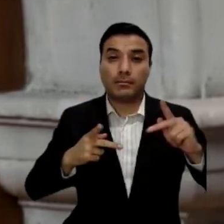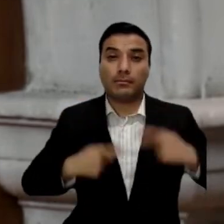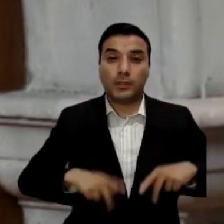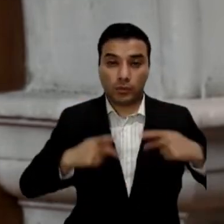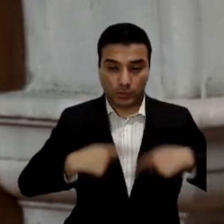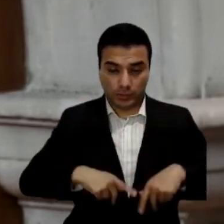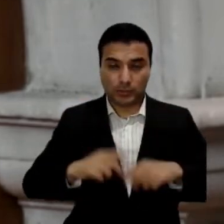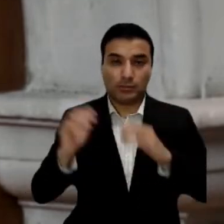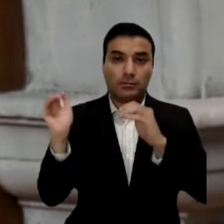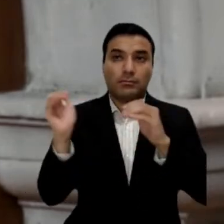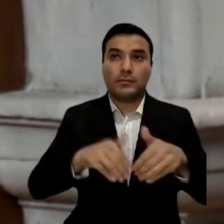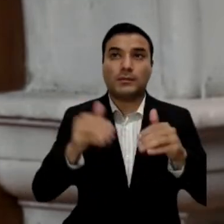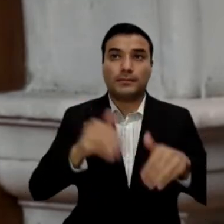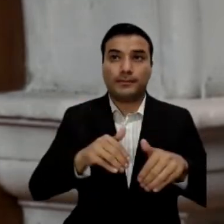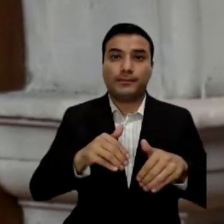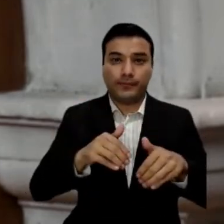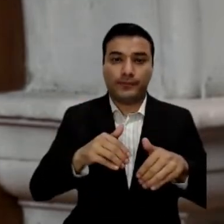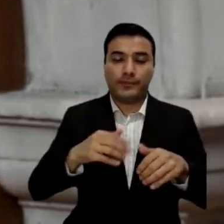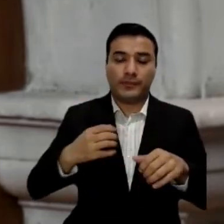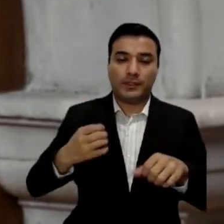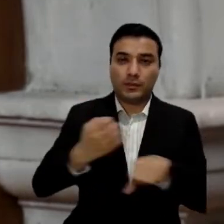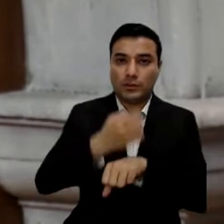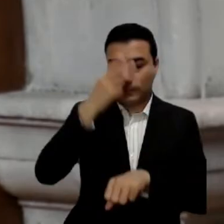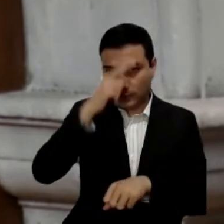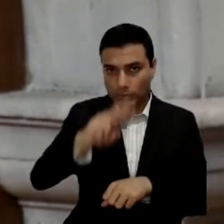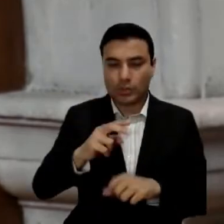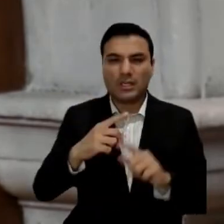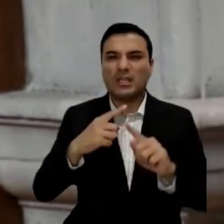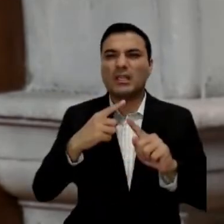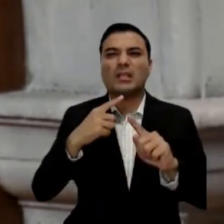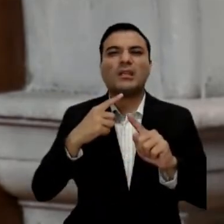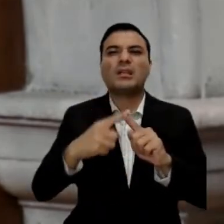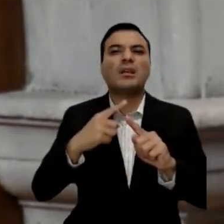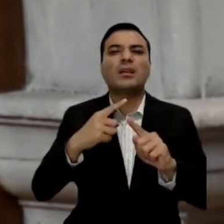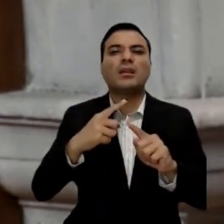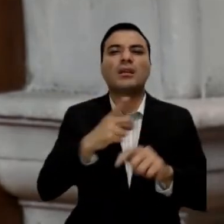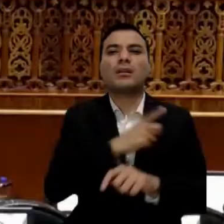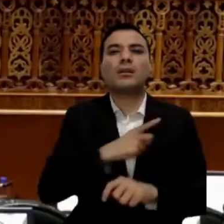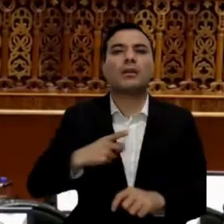México. Rendir cuentas es obligación de todos. Muchas gracias.